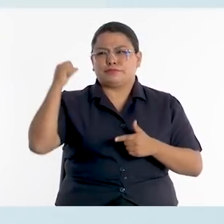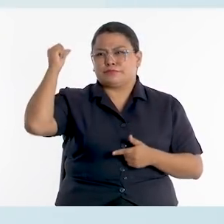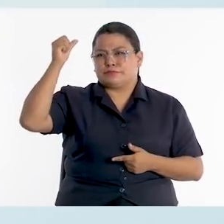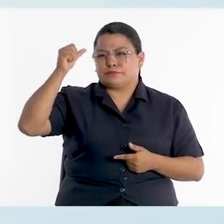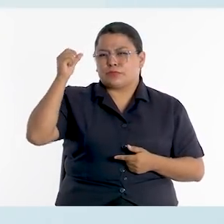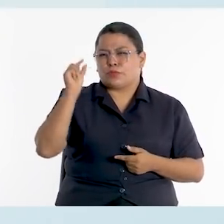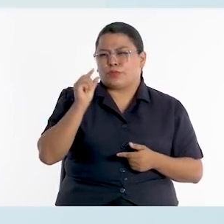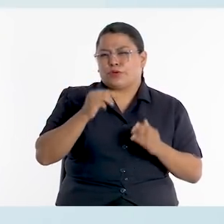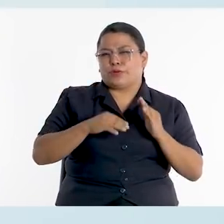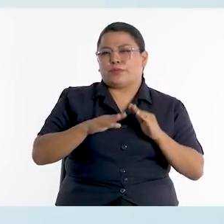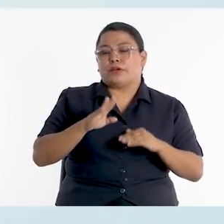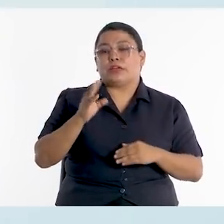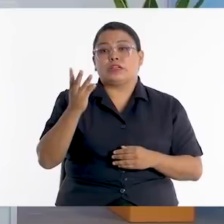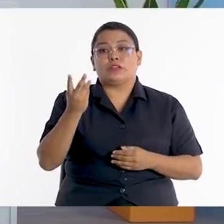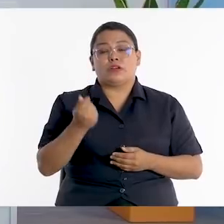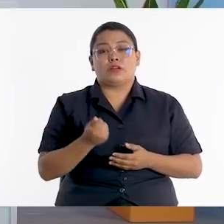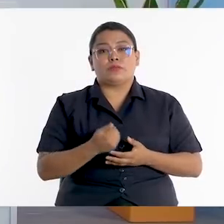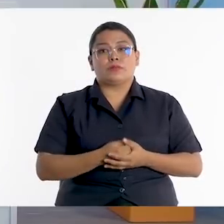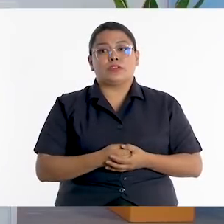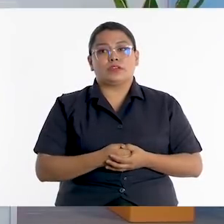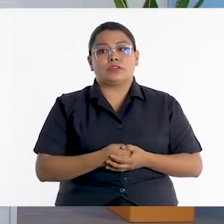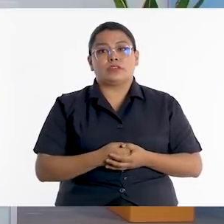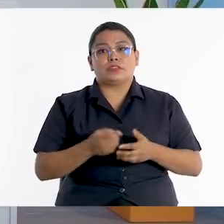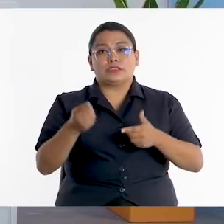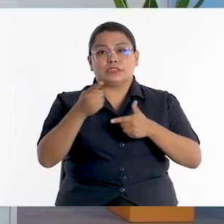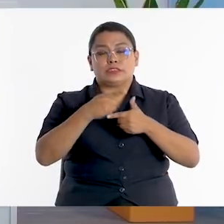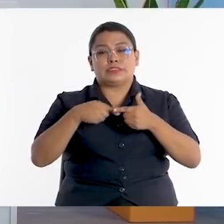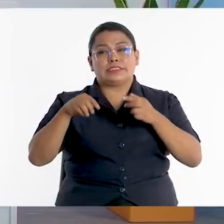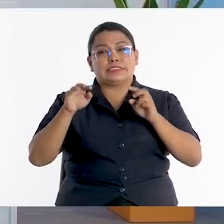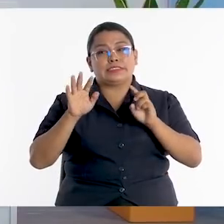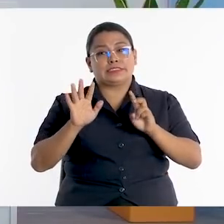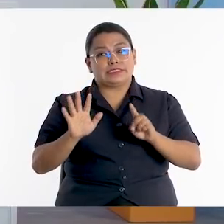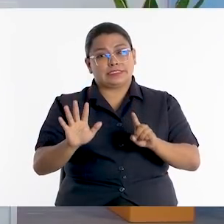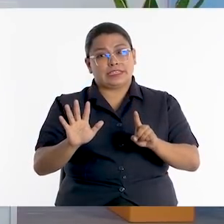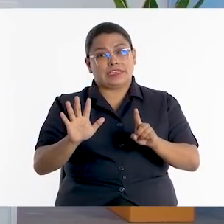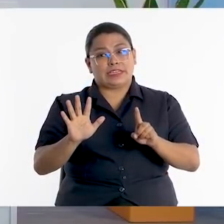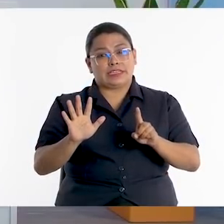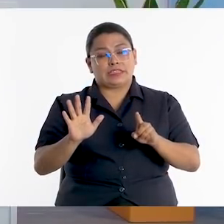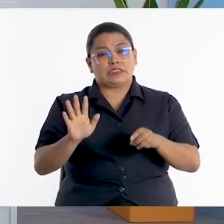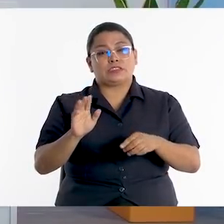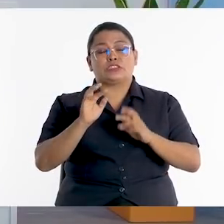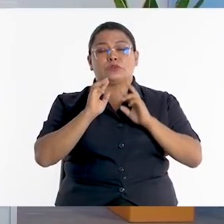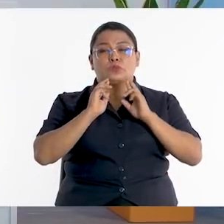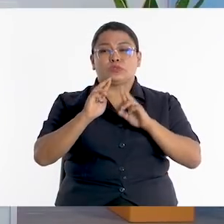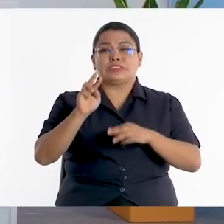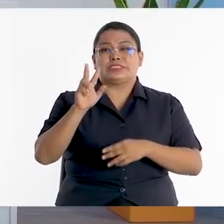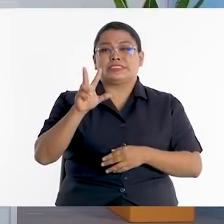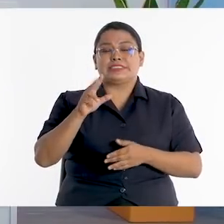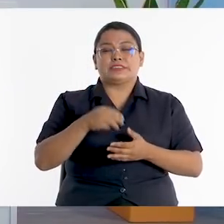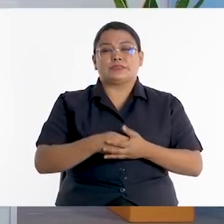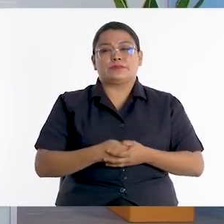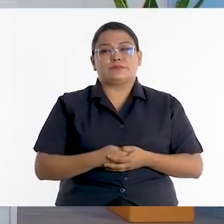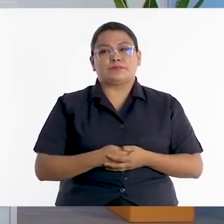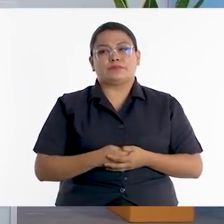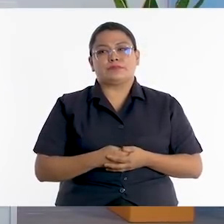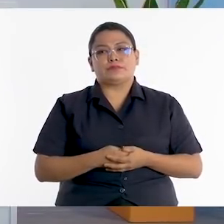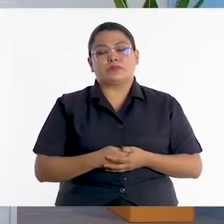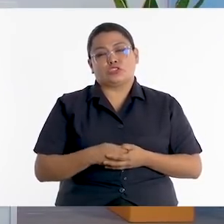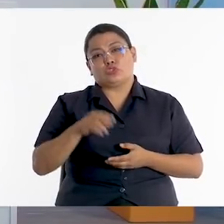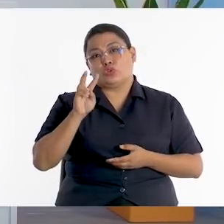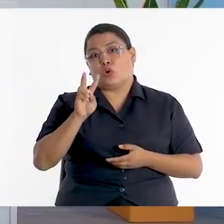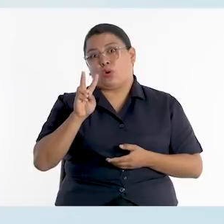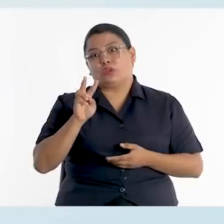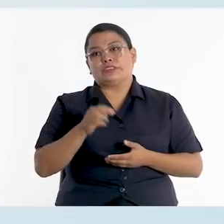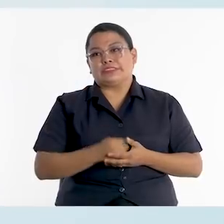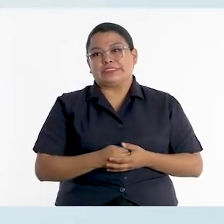analicemos. ¿Qué número divide a 6 y nos da 3? Pues el 2.